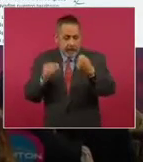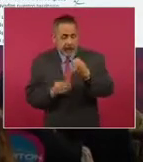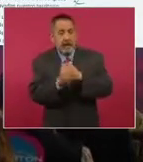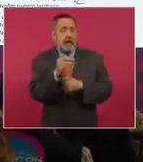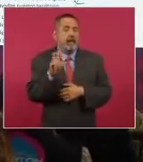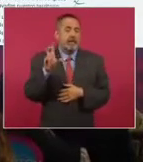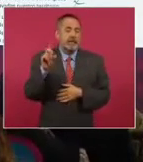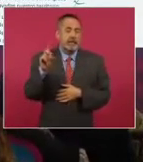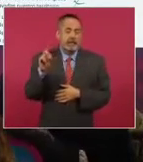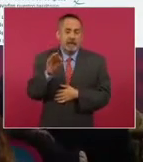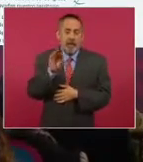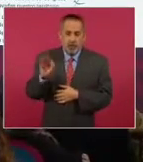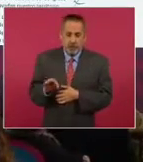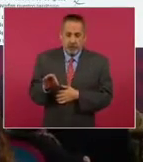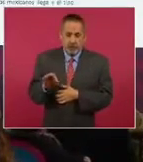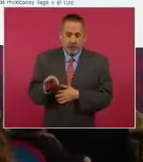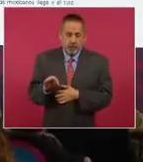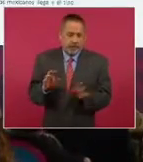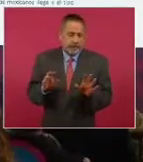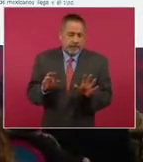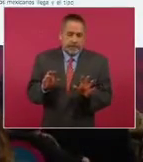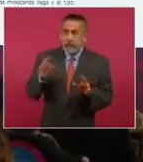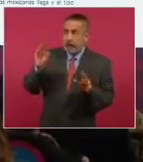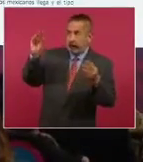consume en Estados Unidos.